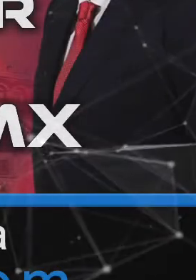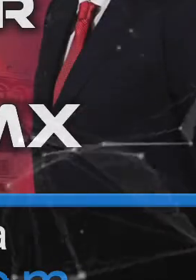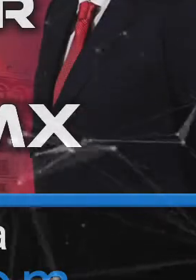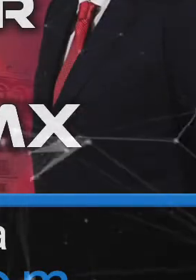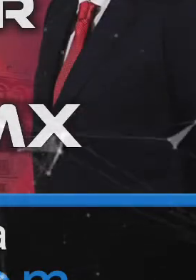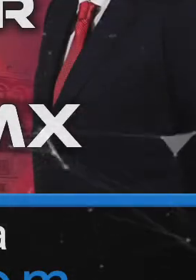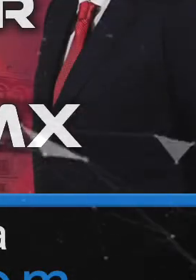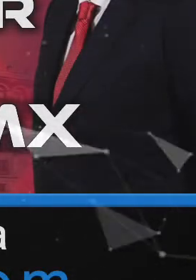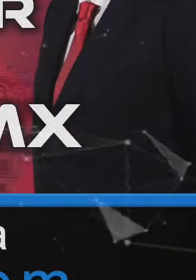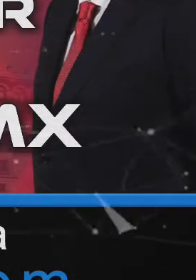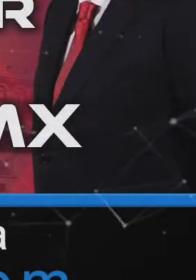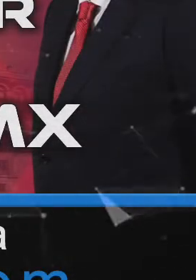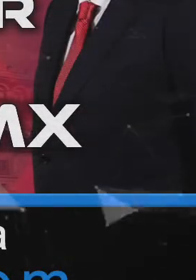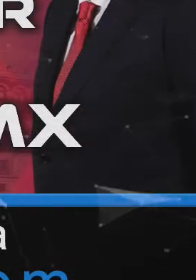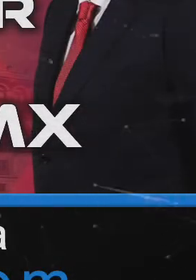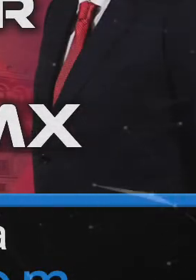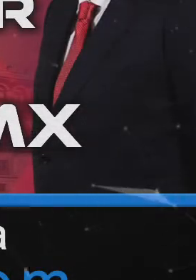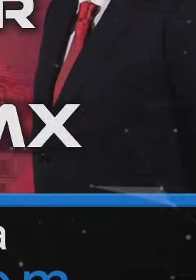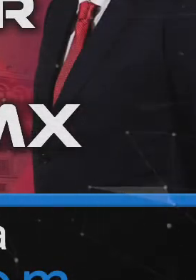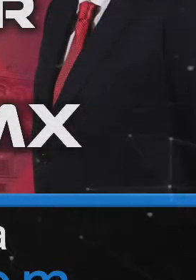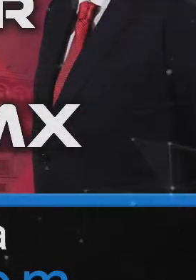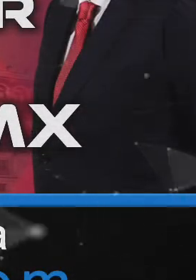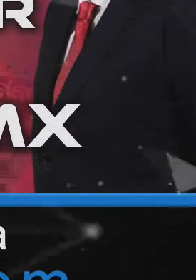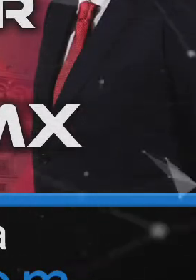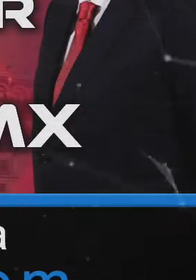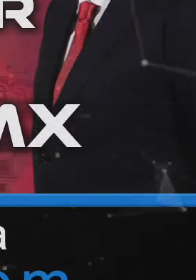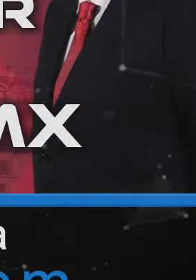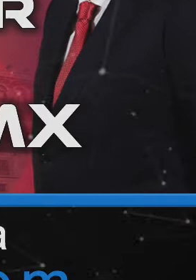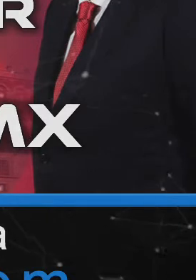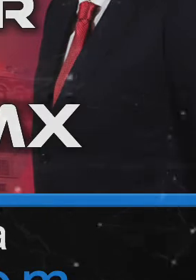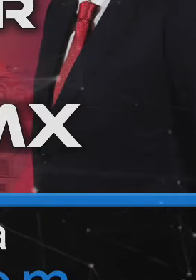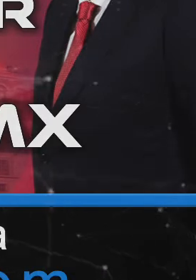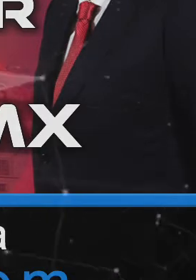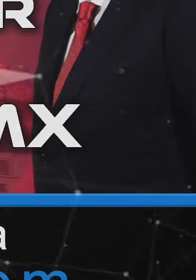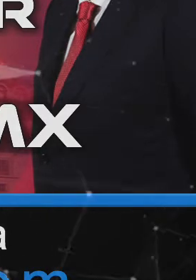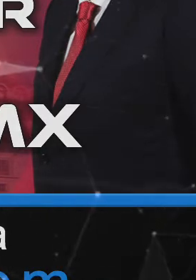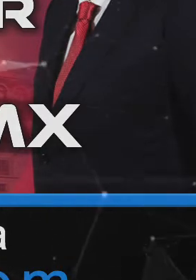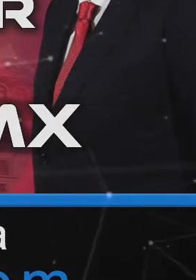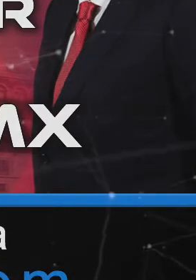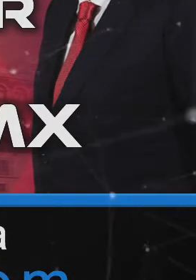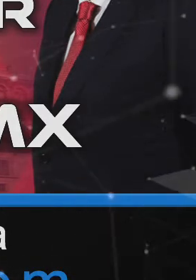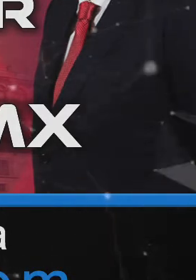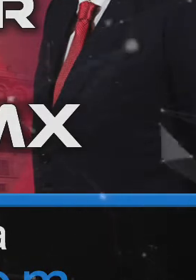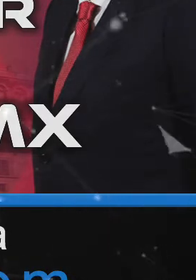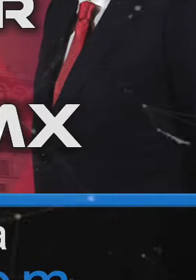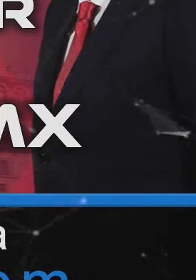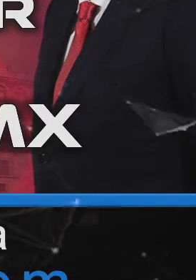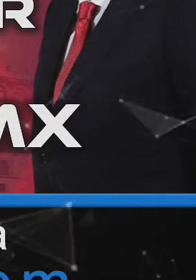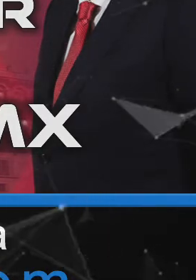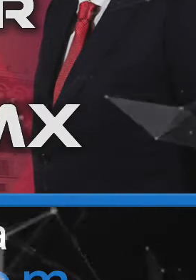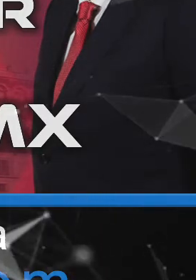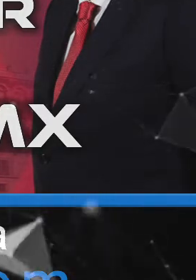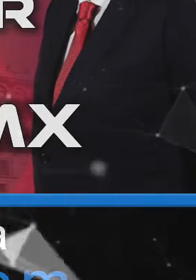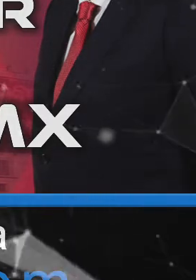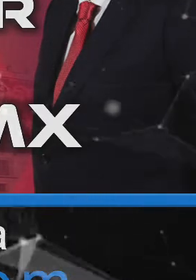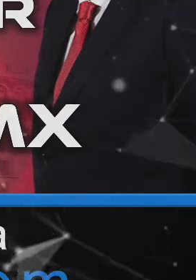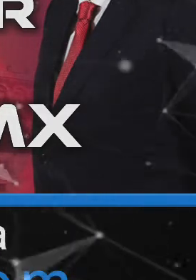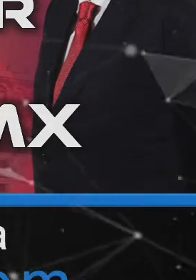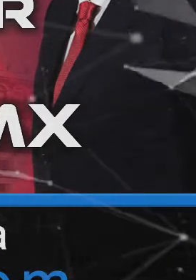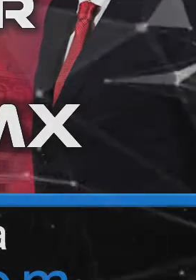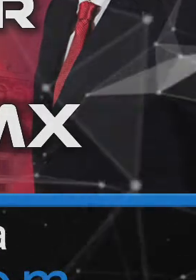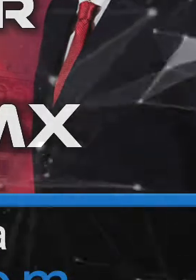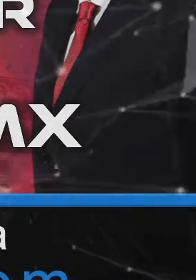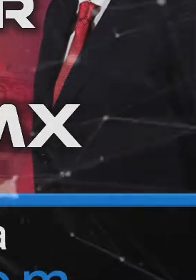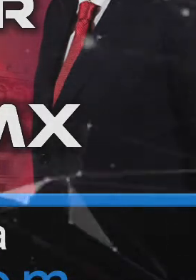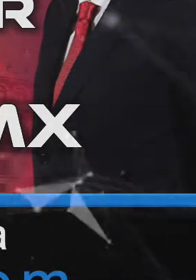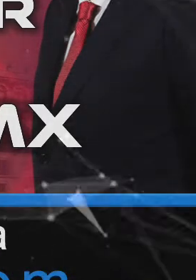mantente informado y visita nuestra cuenta de twitter arroba escucha diario donde podrás encontrar notas destacadas y lo más reciente